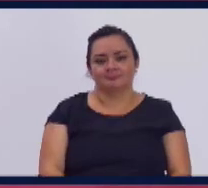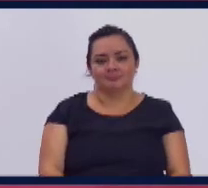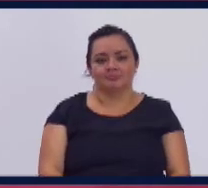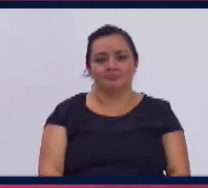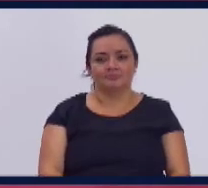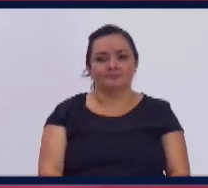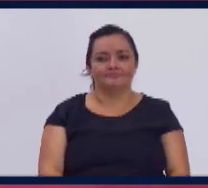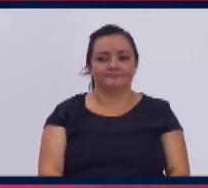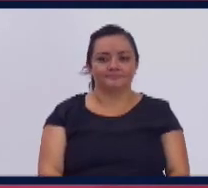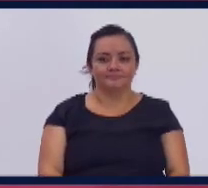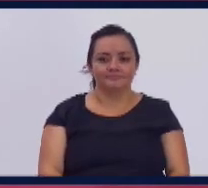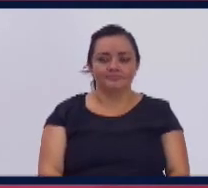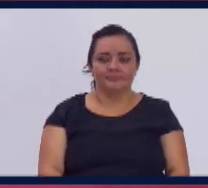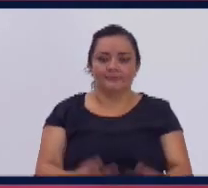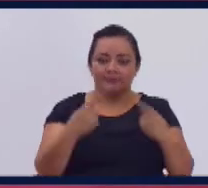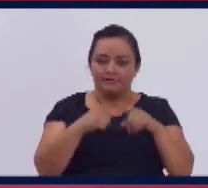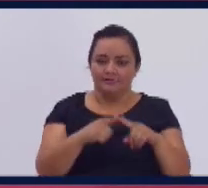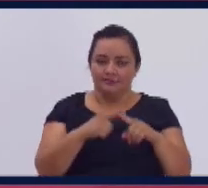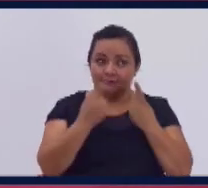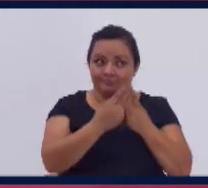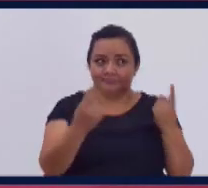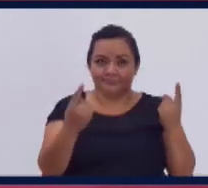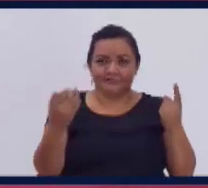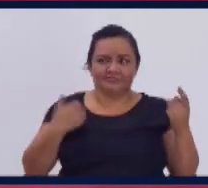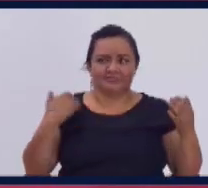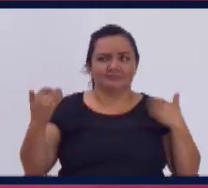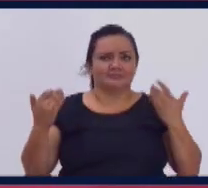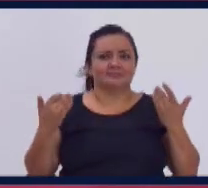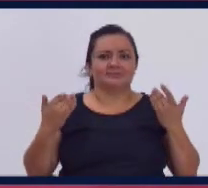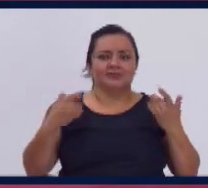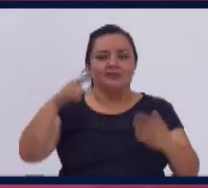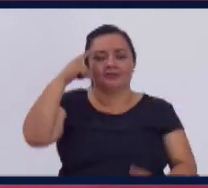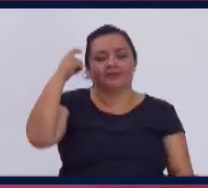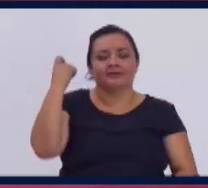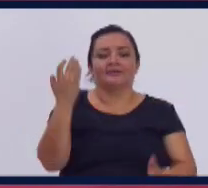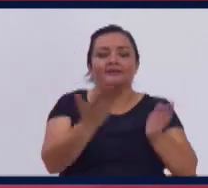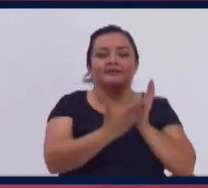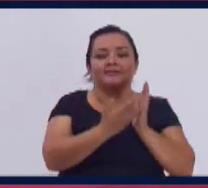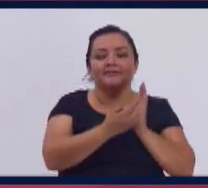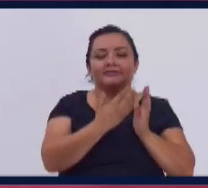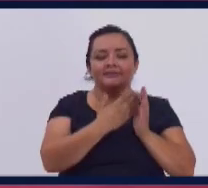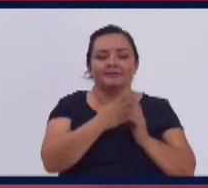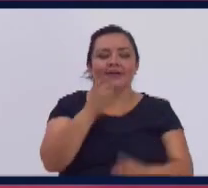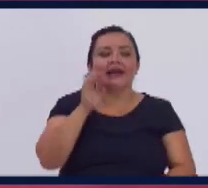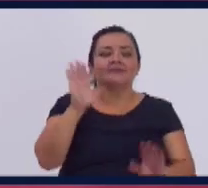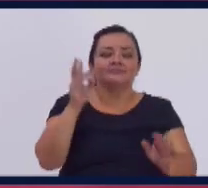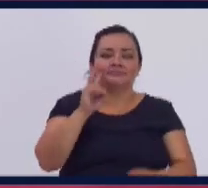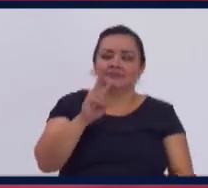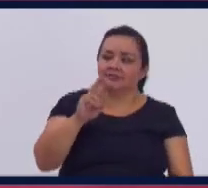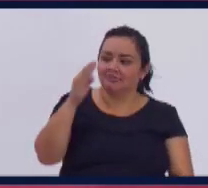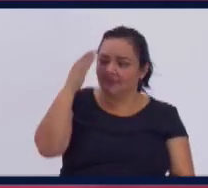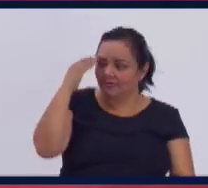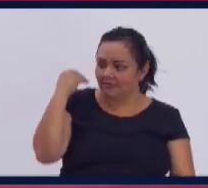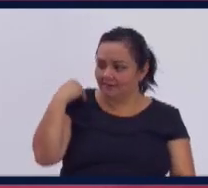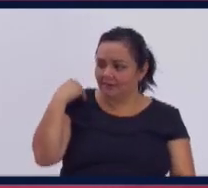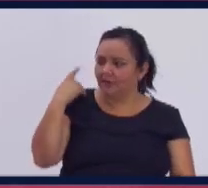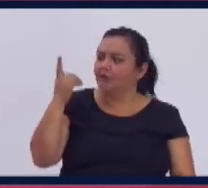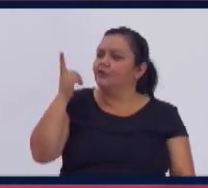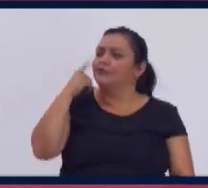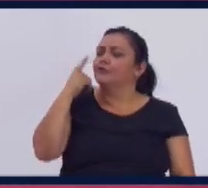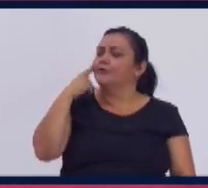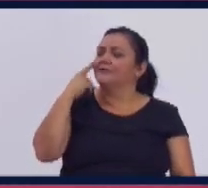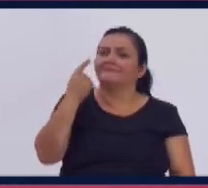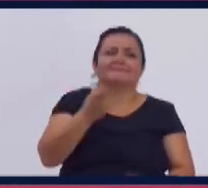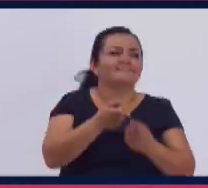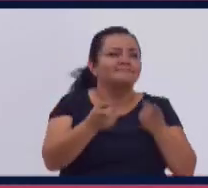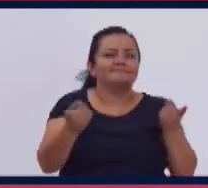Pero aunque la gente te condena, te recuerdo aquel pasaje de la Biblia donde Jesús se le queda viendo a la mujer y dice, mujer, ¿dónde están los que